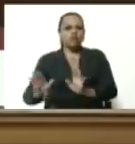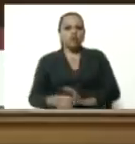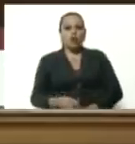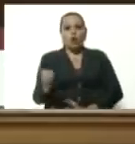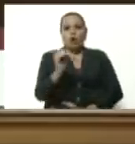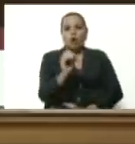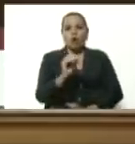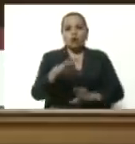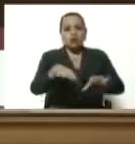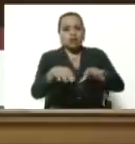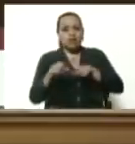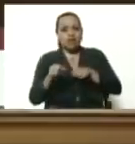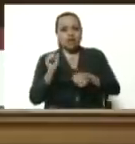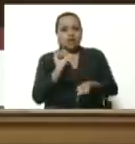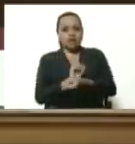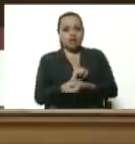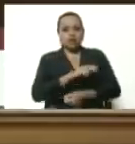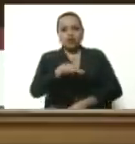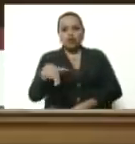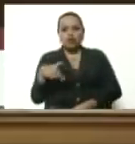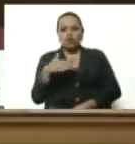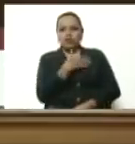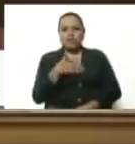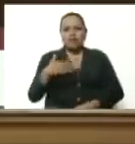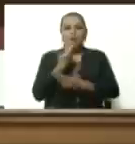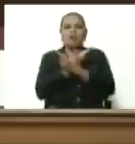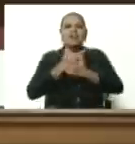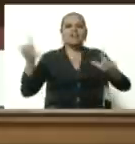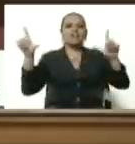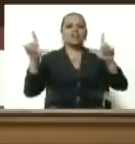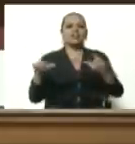los conserve si estamos resueltos a ser libres?